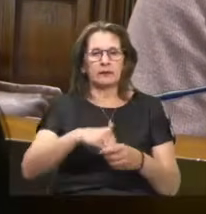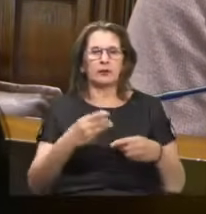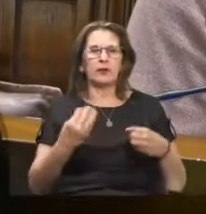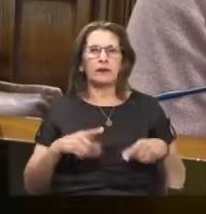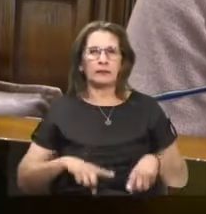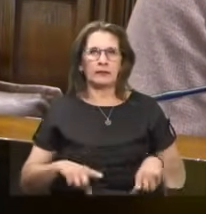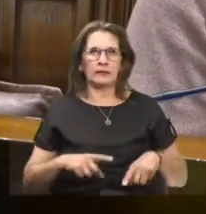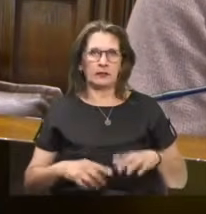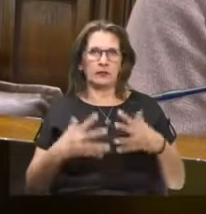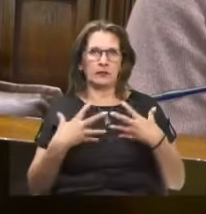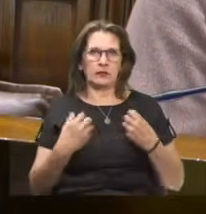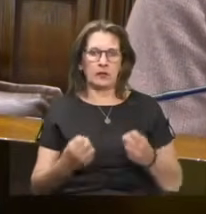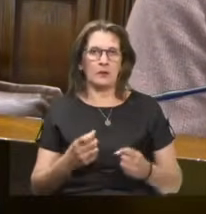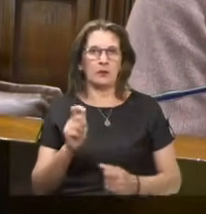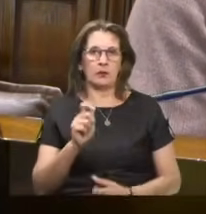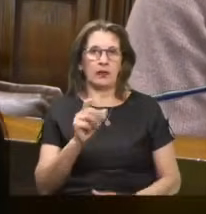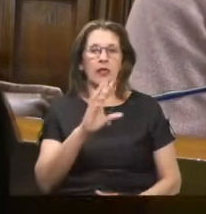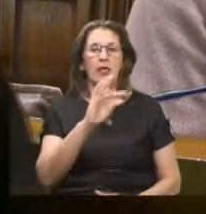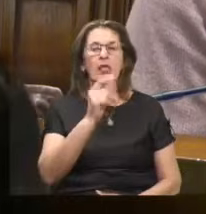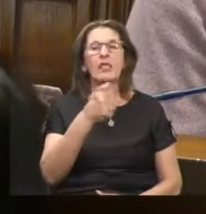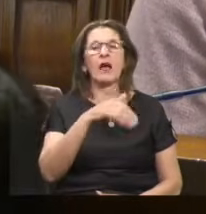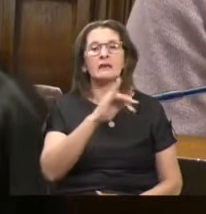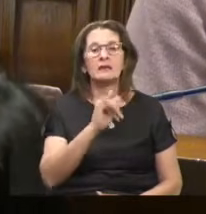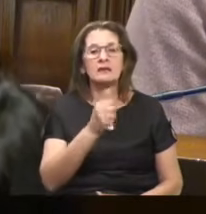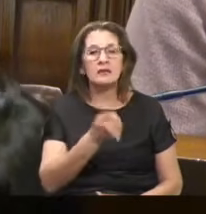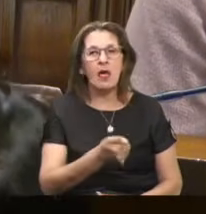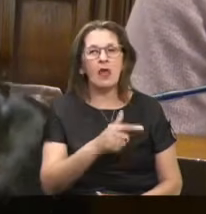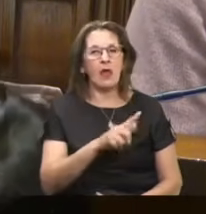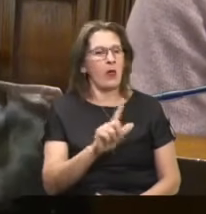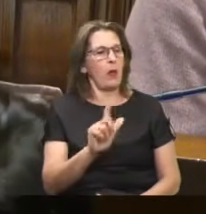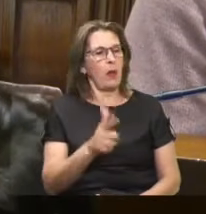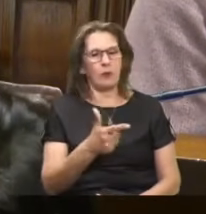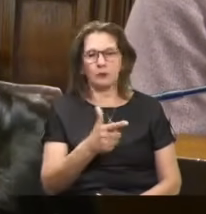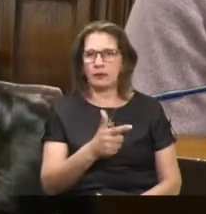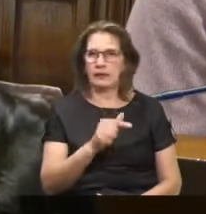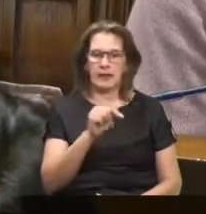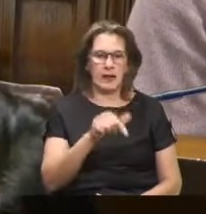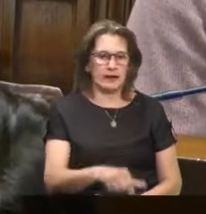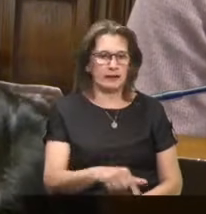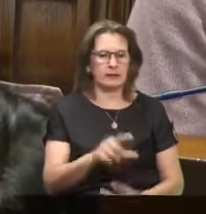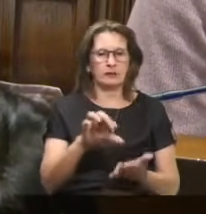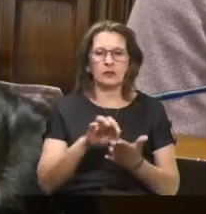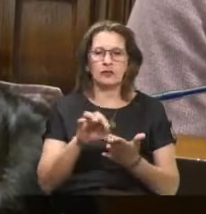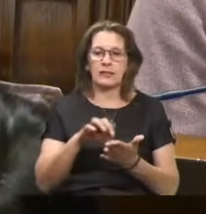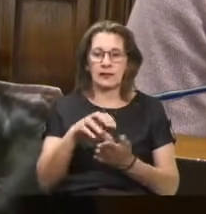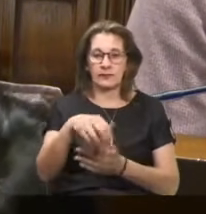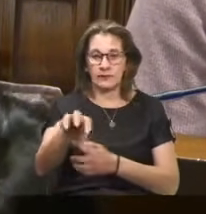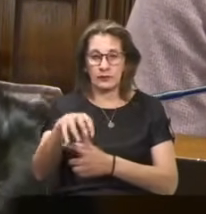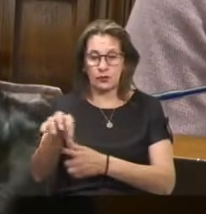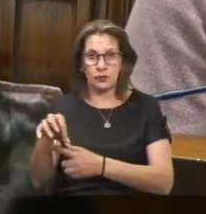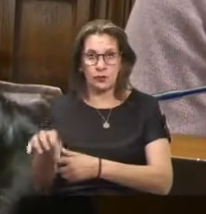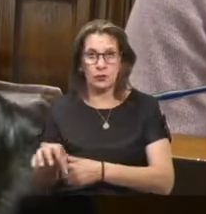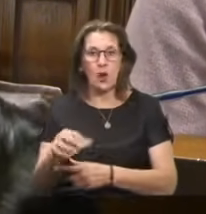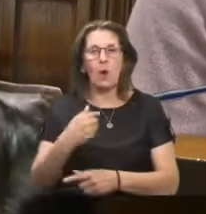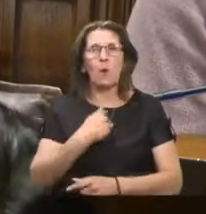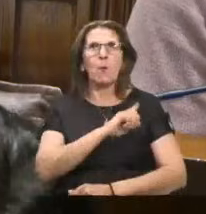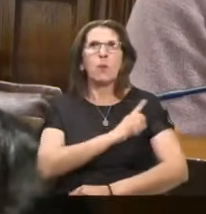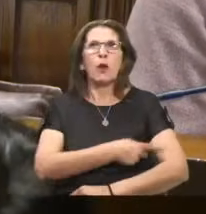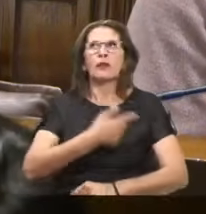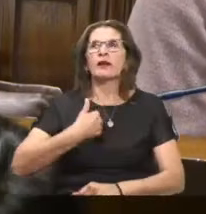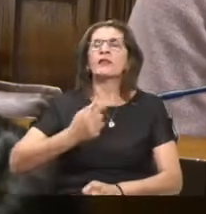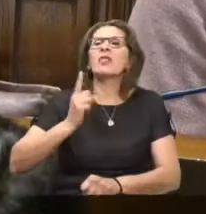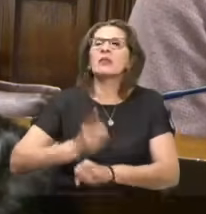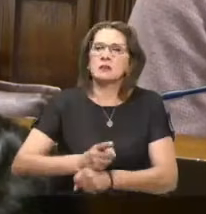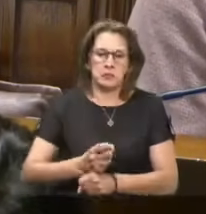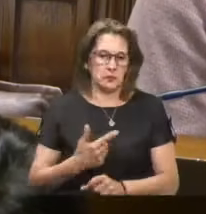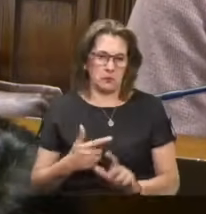Pública. Danza no tenía en estos prestadores poder de decisión, ni